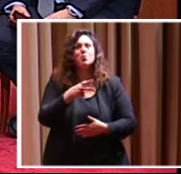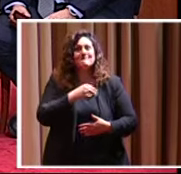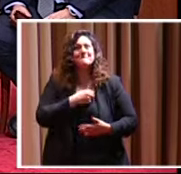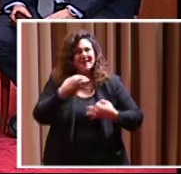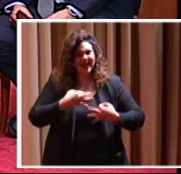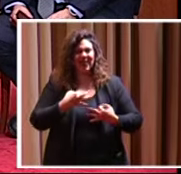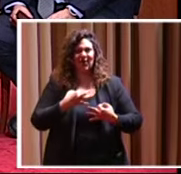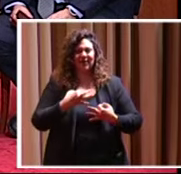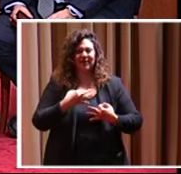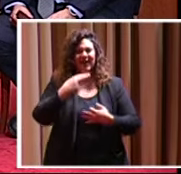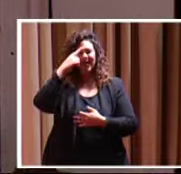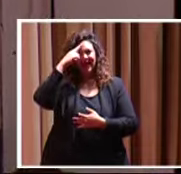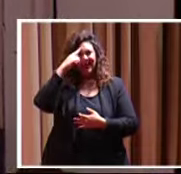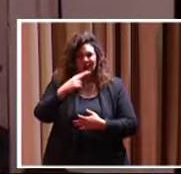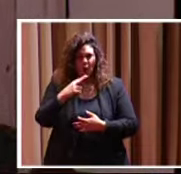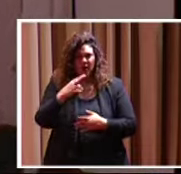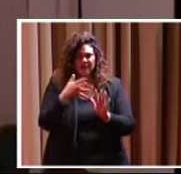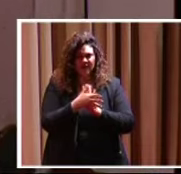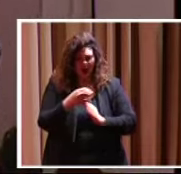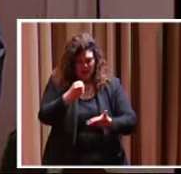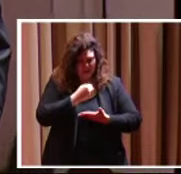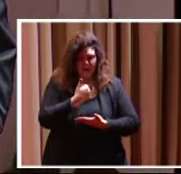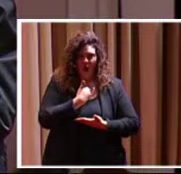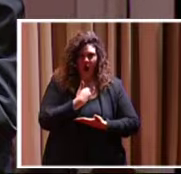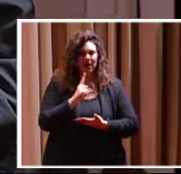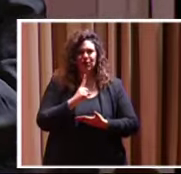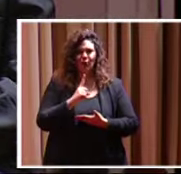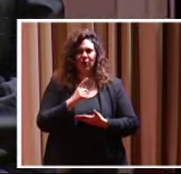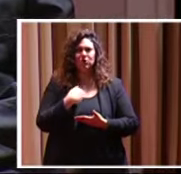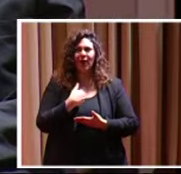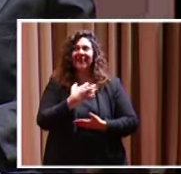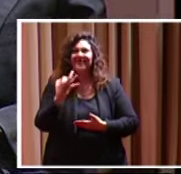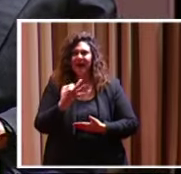honras consisten no en tenerlas, sino en solo arribar a merecerlas.